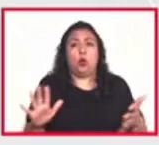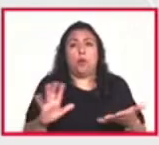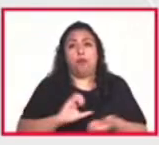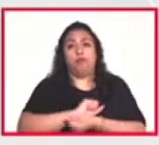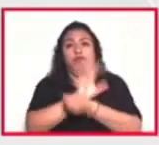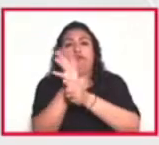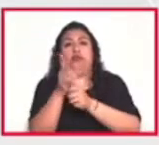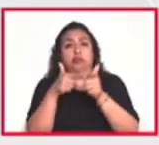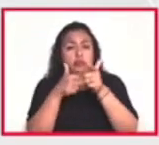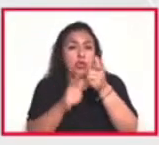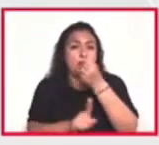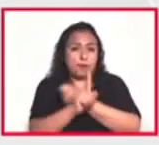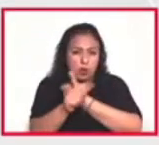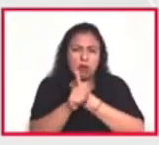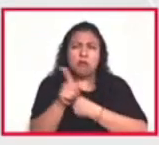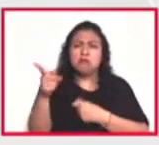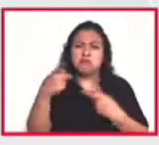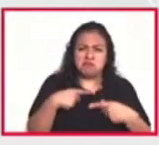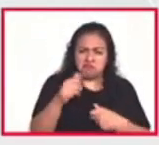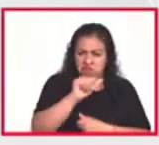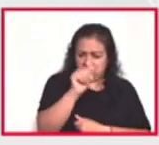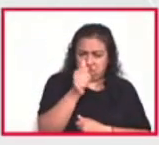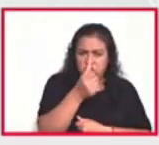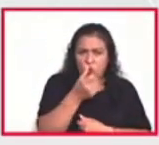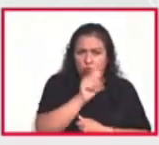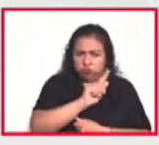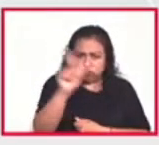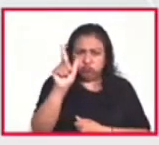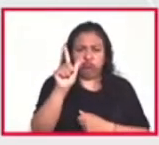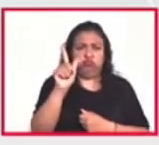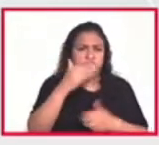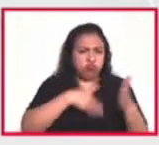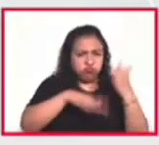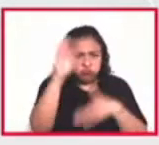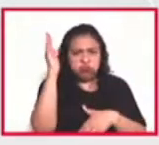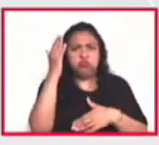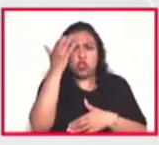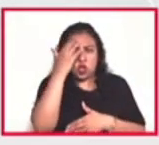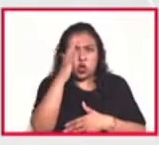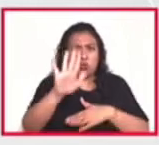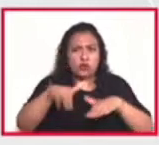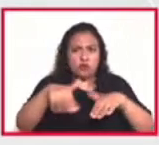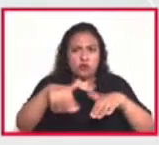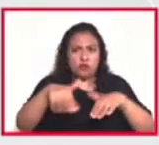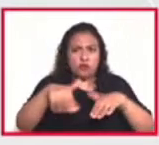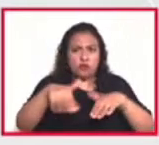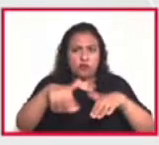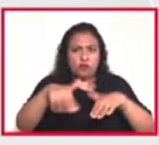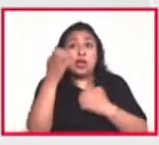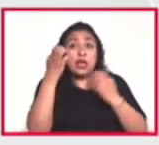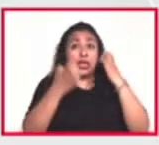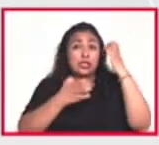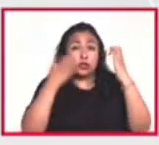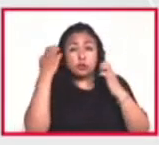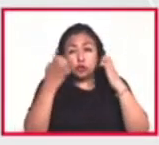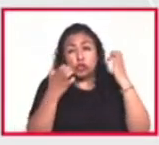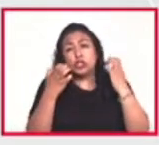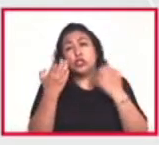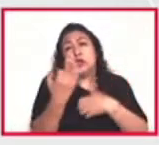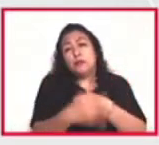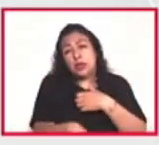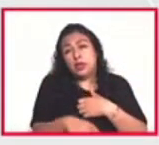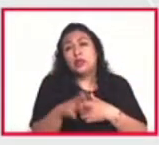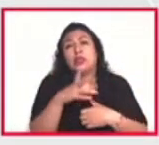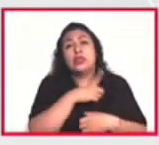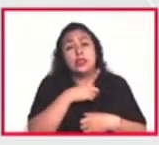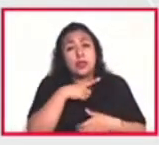de artistas exitosos y de renombre internacional. Lo cierto es que esta es una exposición inusual, además de tener que comprar las entradas